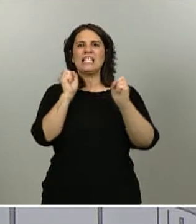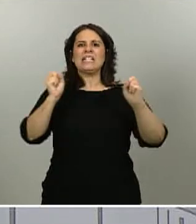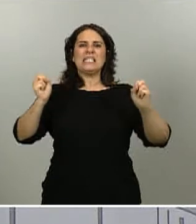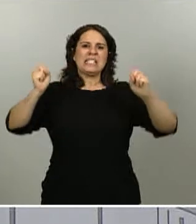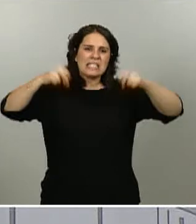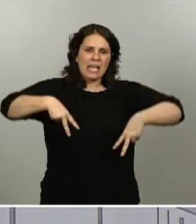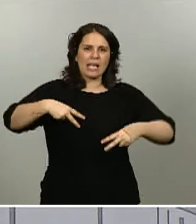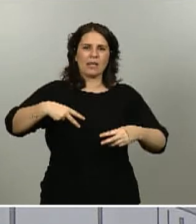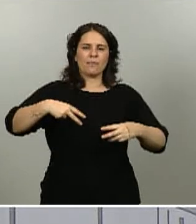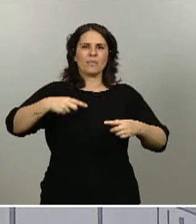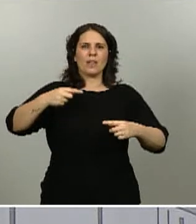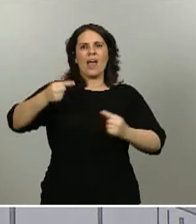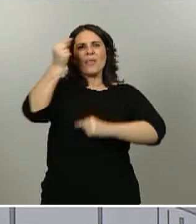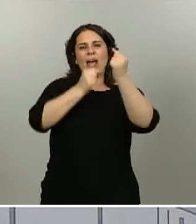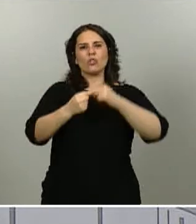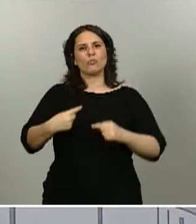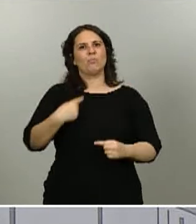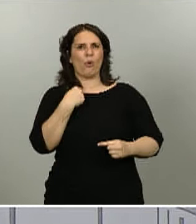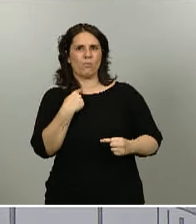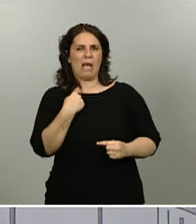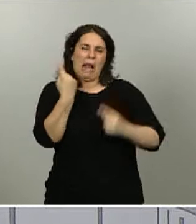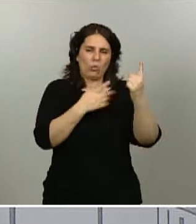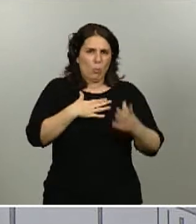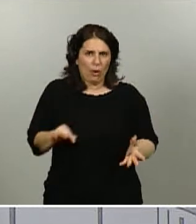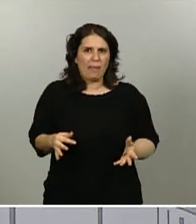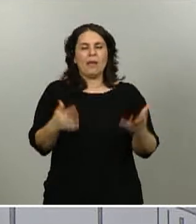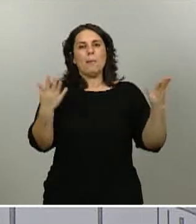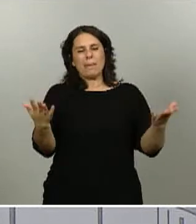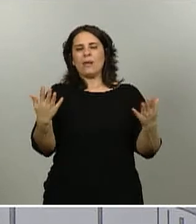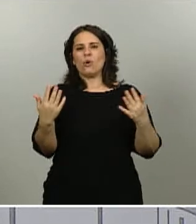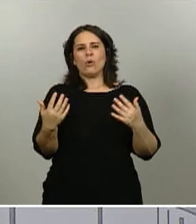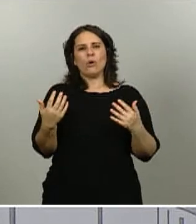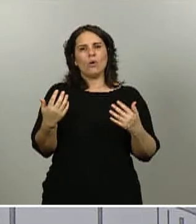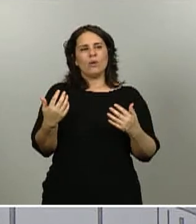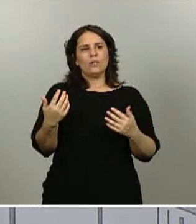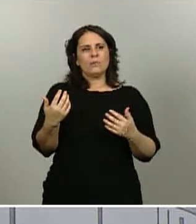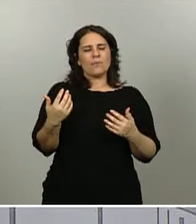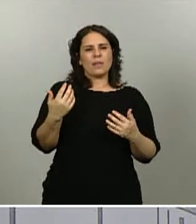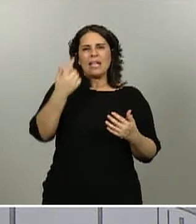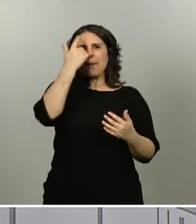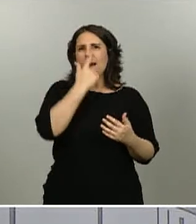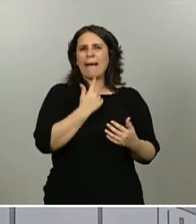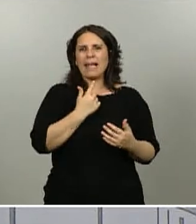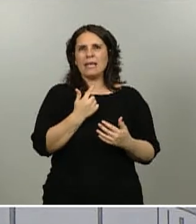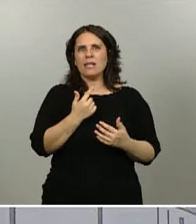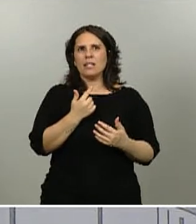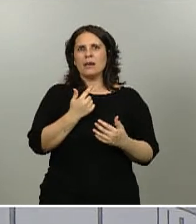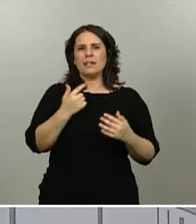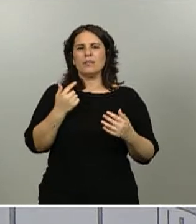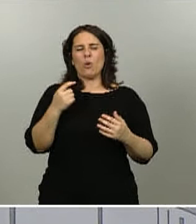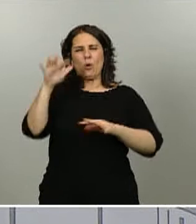datos, algunos se puede perder, pero sobre todo sin estar dándonos una imagen que no es la actual, sino la de hace ya un